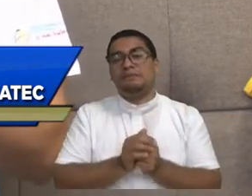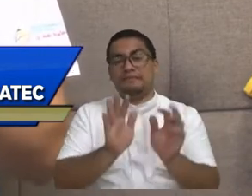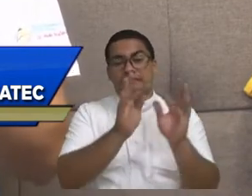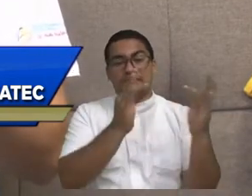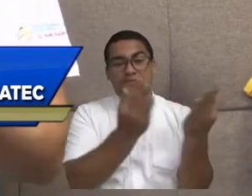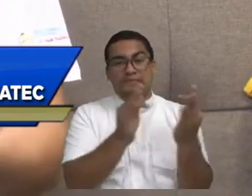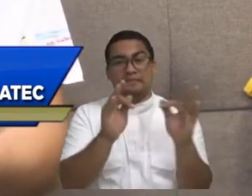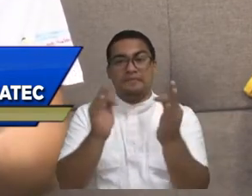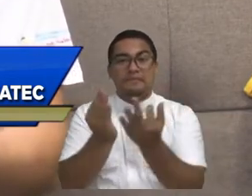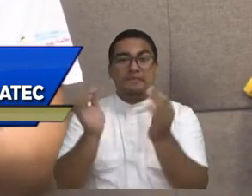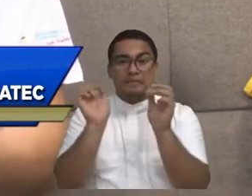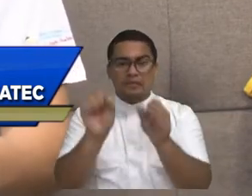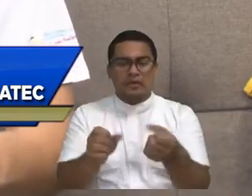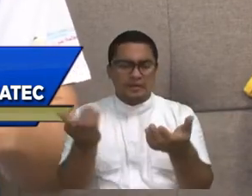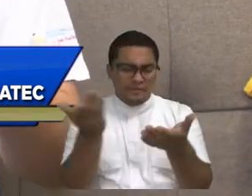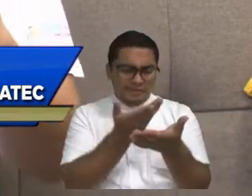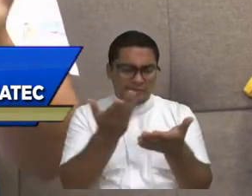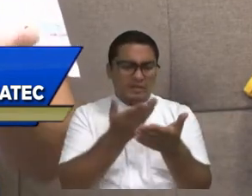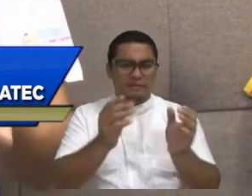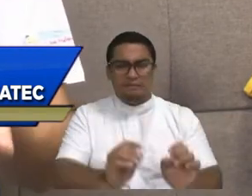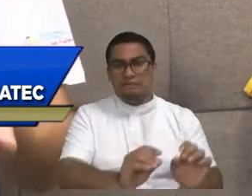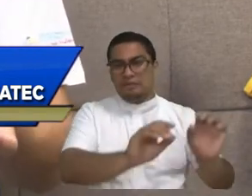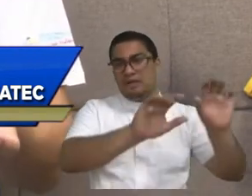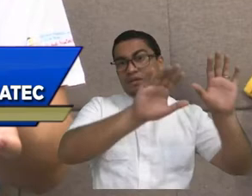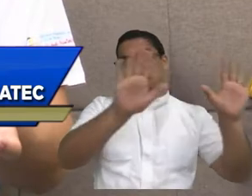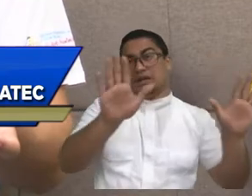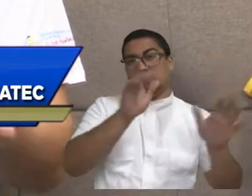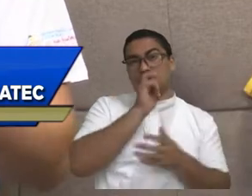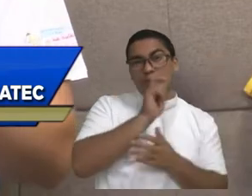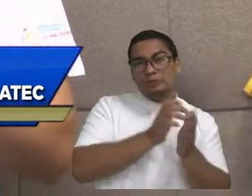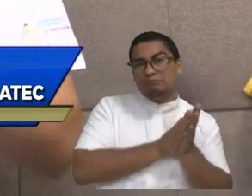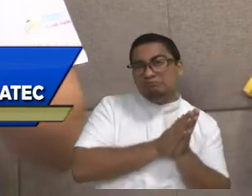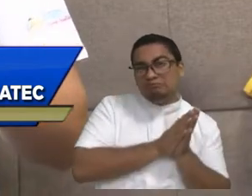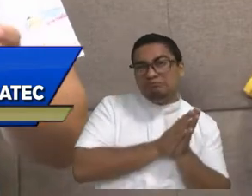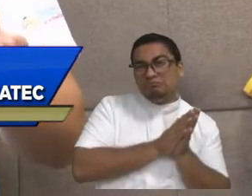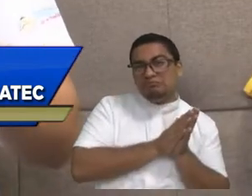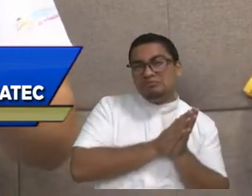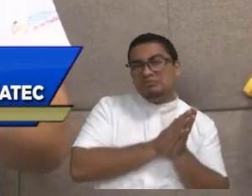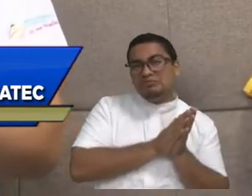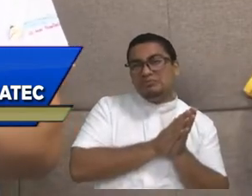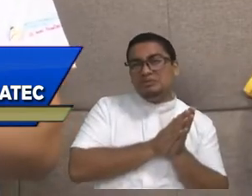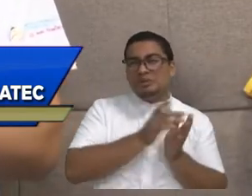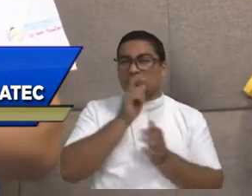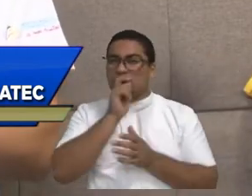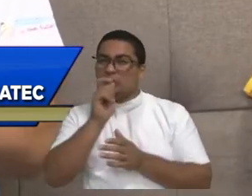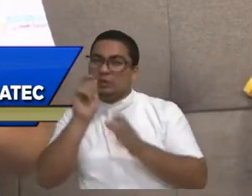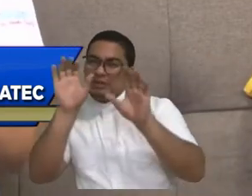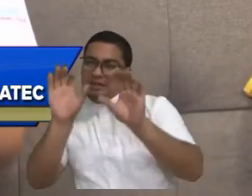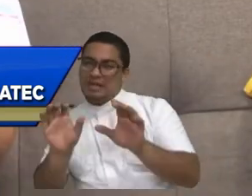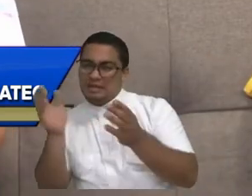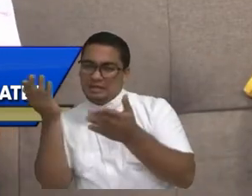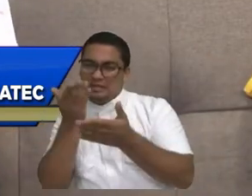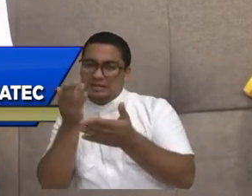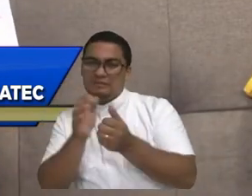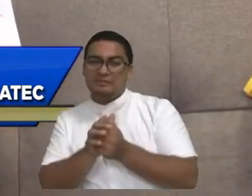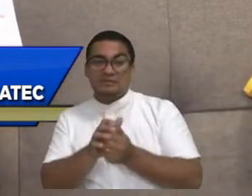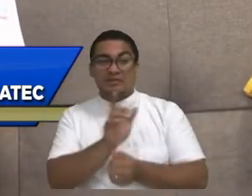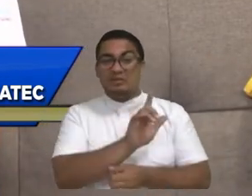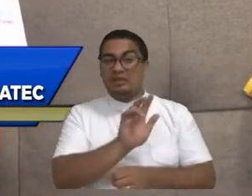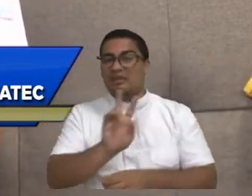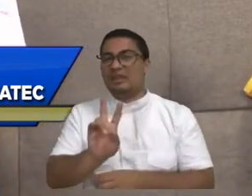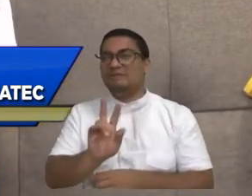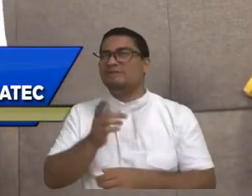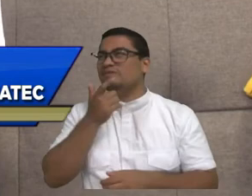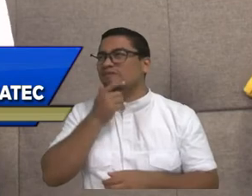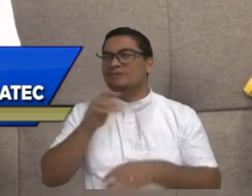a estudiar por la mañana a estudiar por la tarde si no puede en los días de semana puede estudiar los sábados